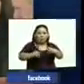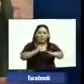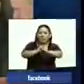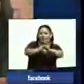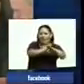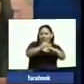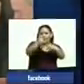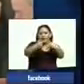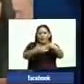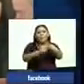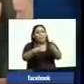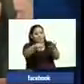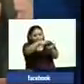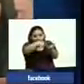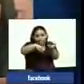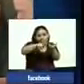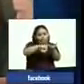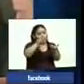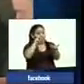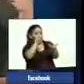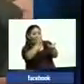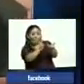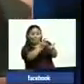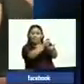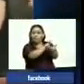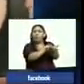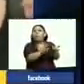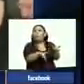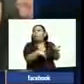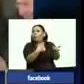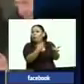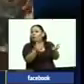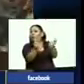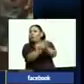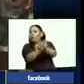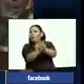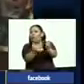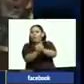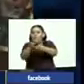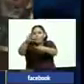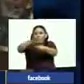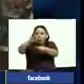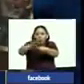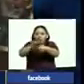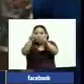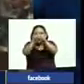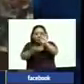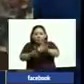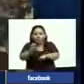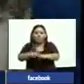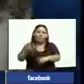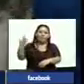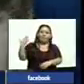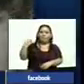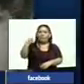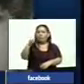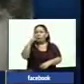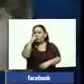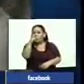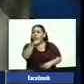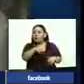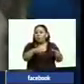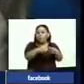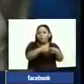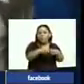para investigar o para investigarlos por las fallas en el sistema de conteo de votos en las elecciones de junio pasado que